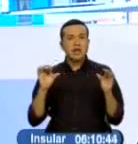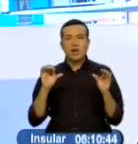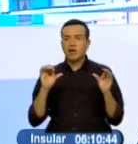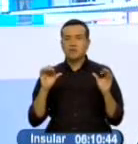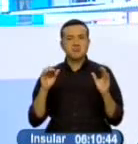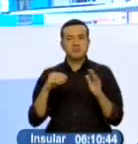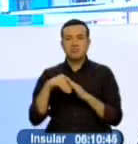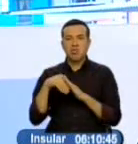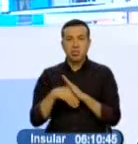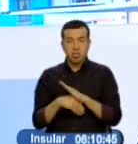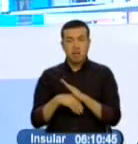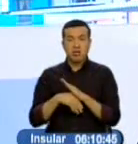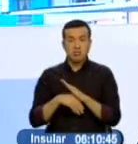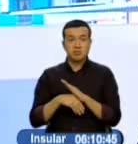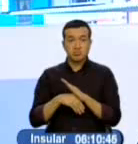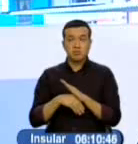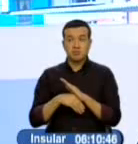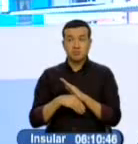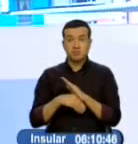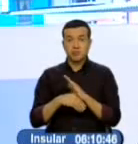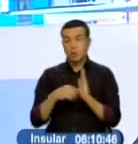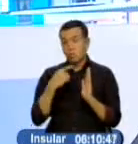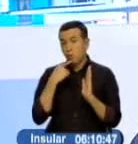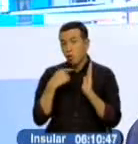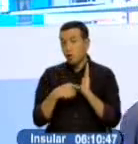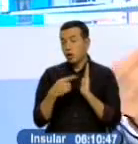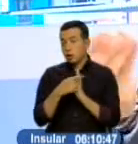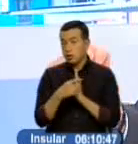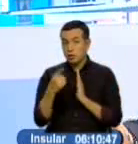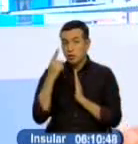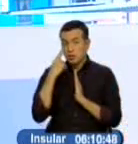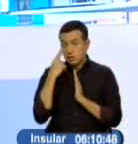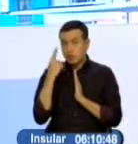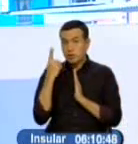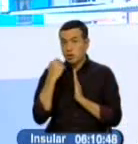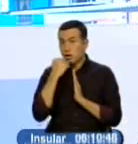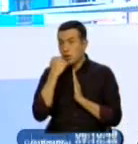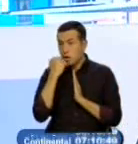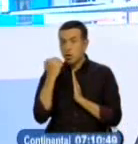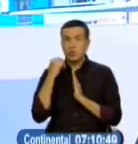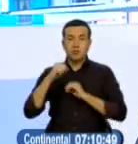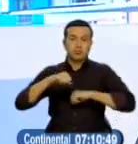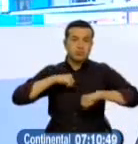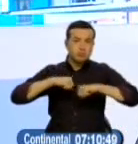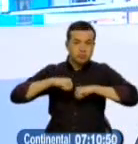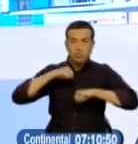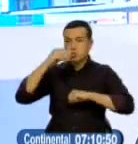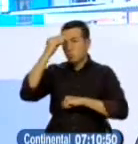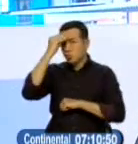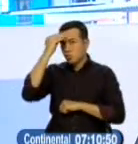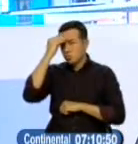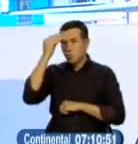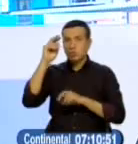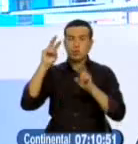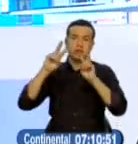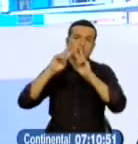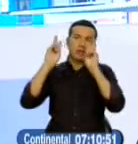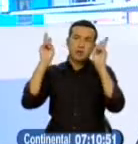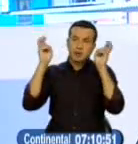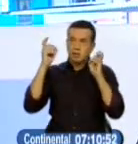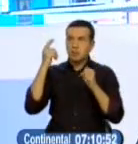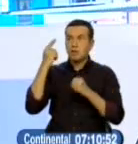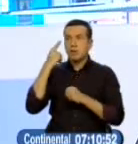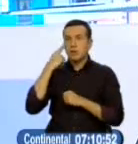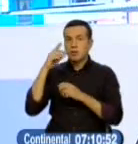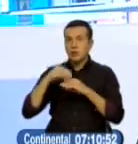deteriorado y así lo dicen los estudios. El momento que se genera una estructura de gestión educativa basada en un